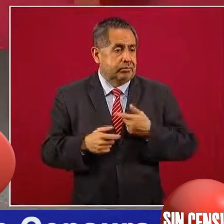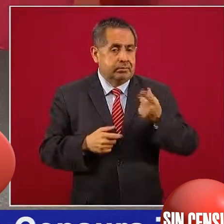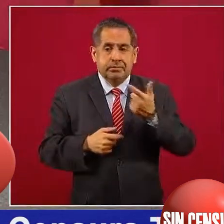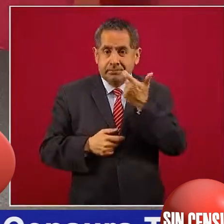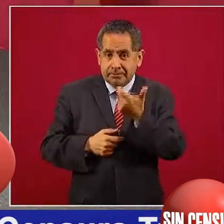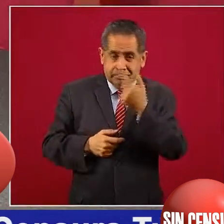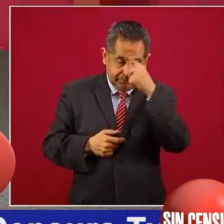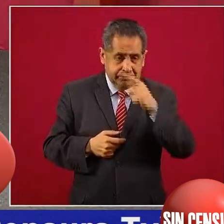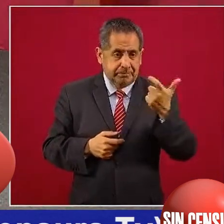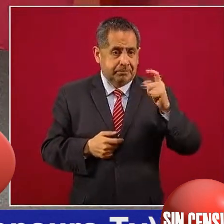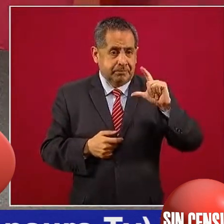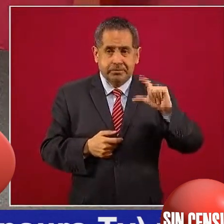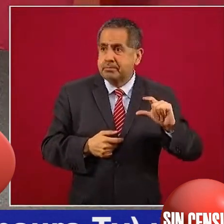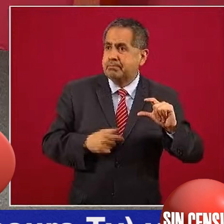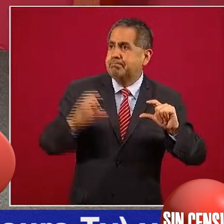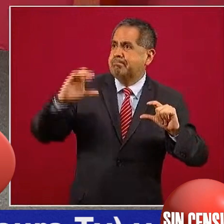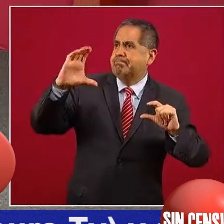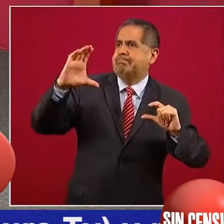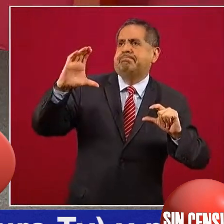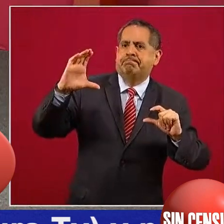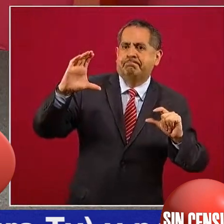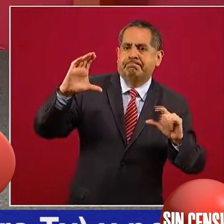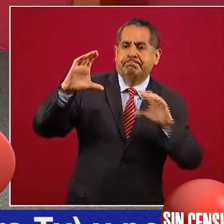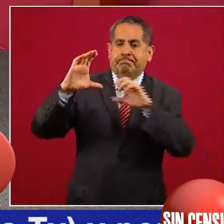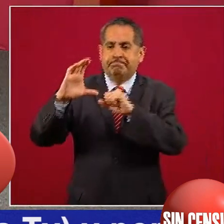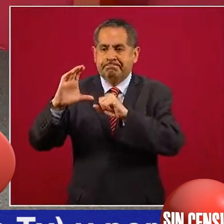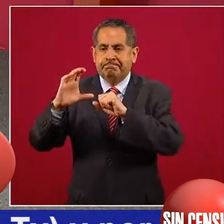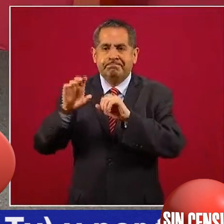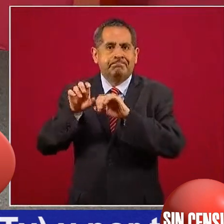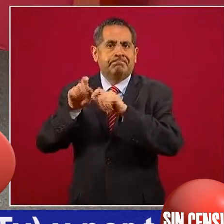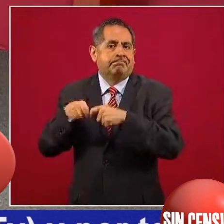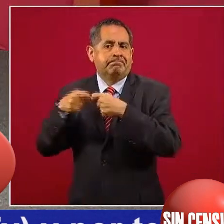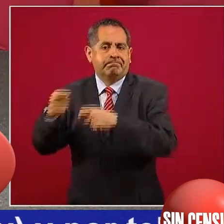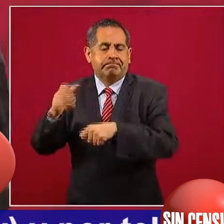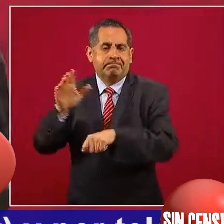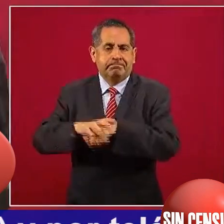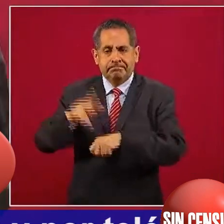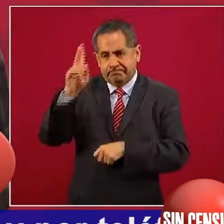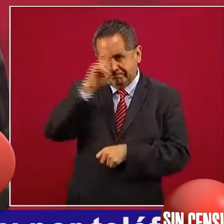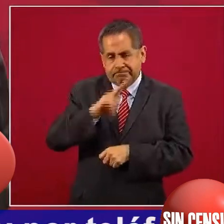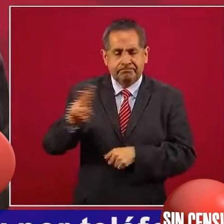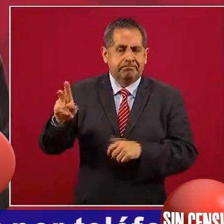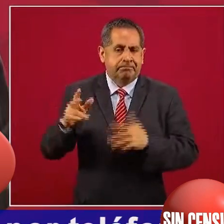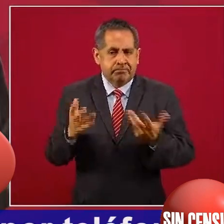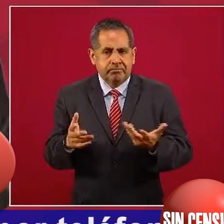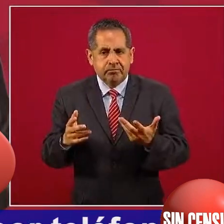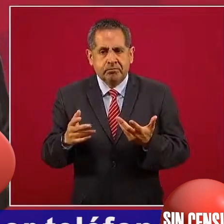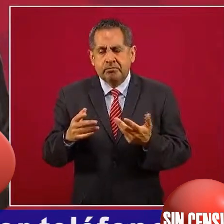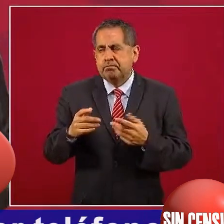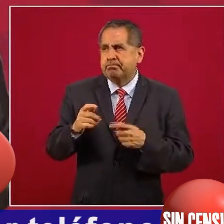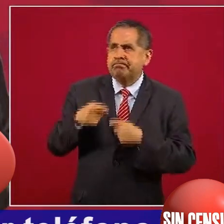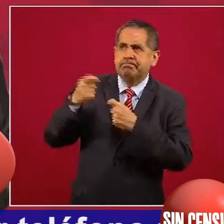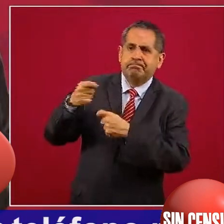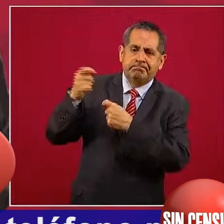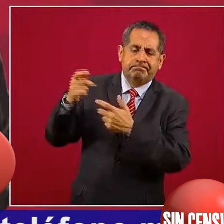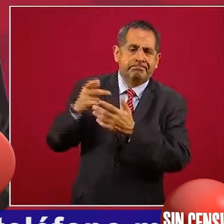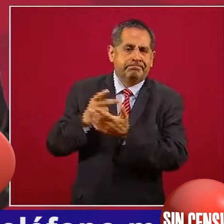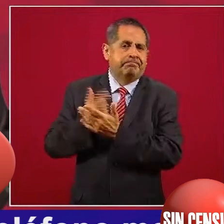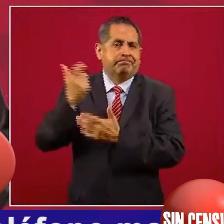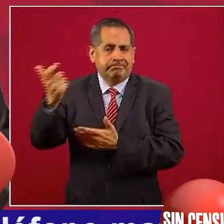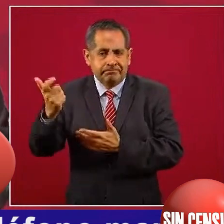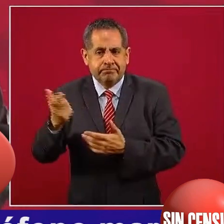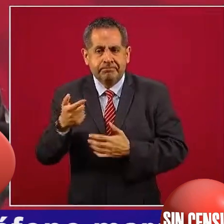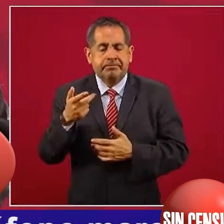economía aumenta el porcentaje de deuda con relación al producto, pero